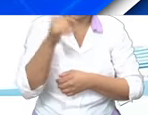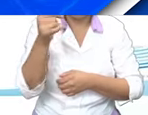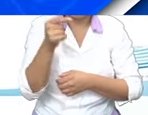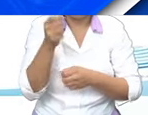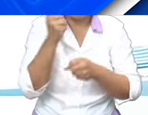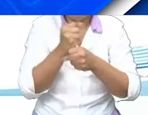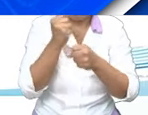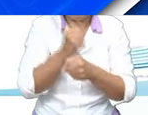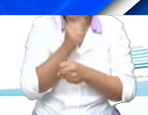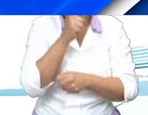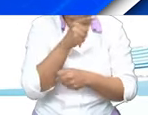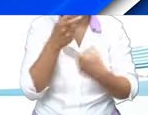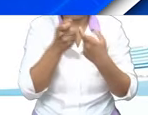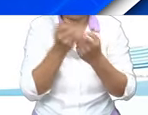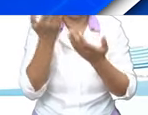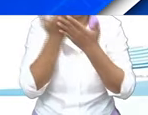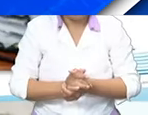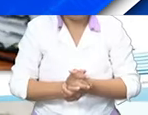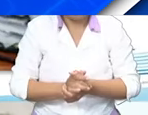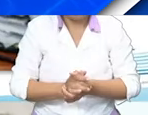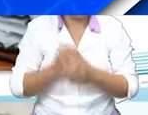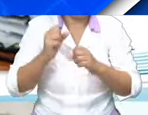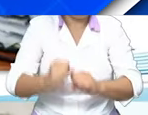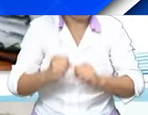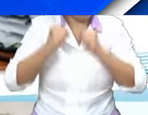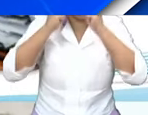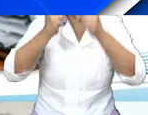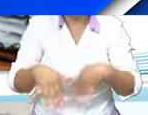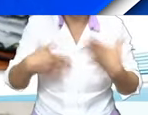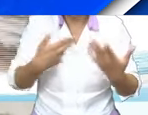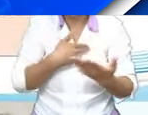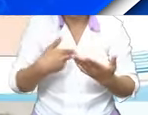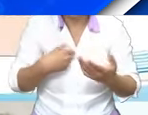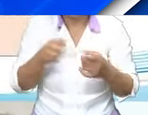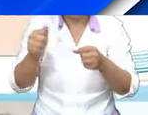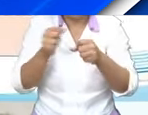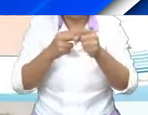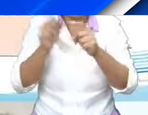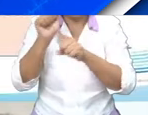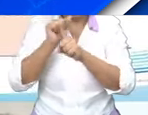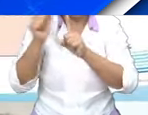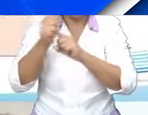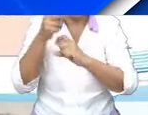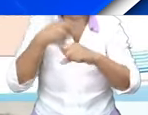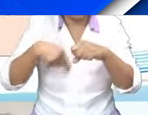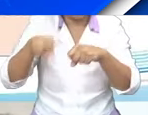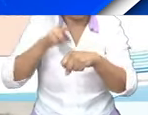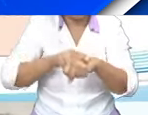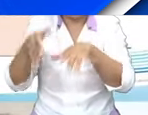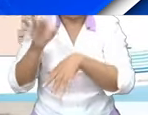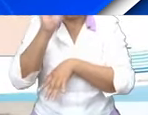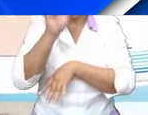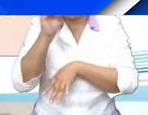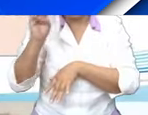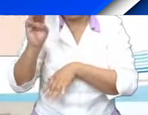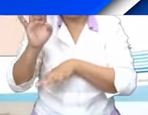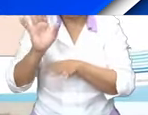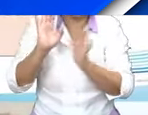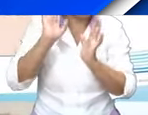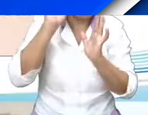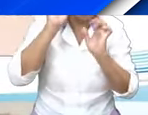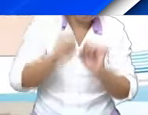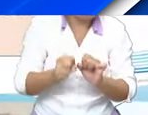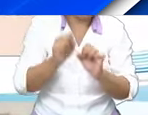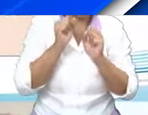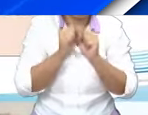juventud niñez y familia la fuerza laboral de la asamblea nacional según sexo en la asamblea